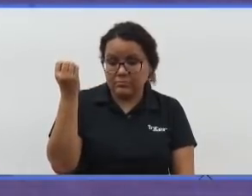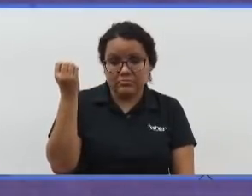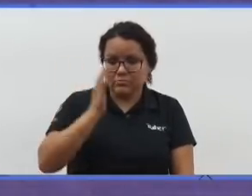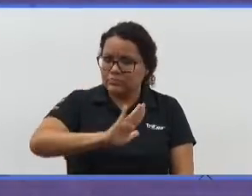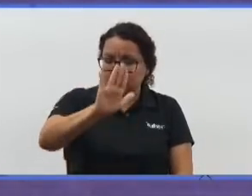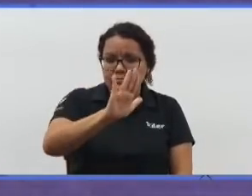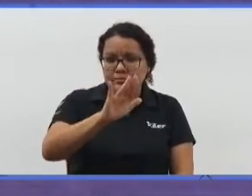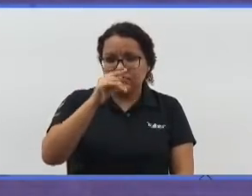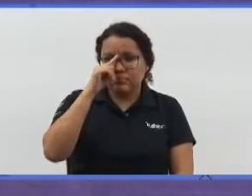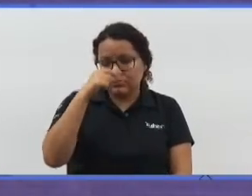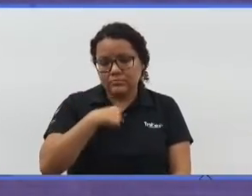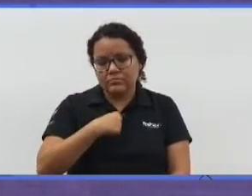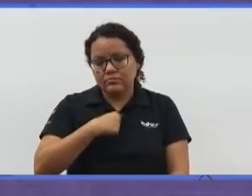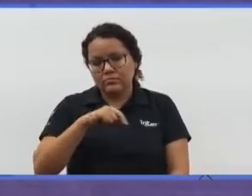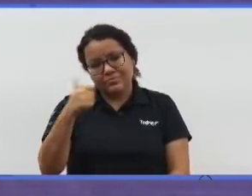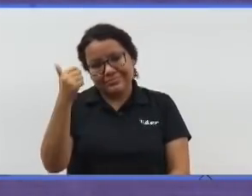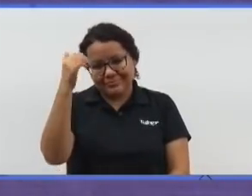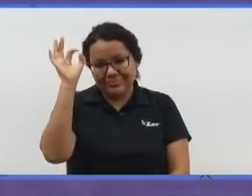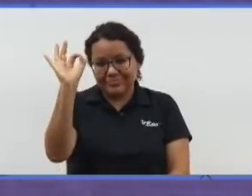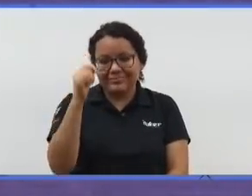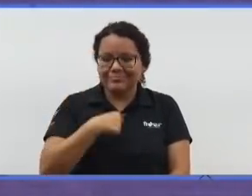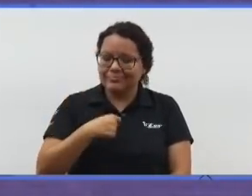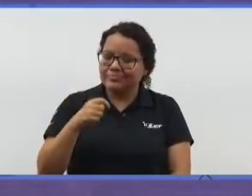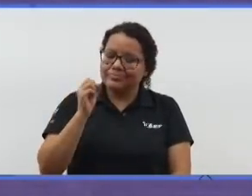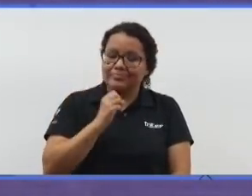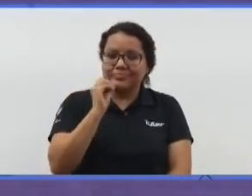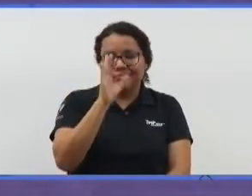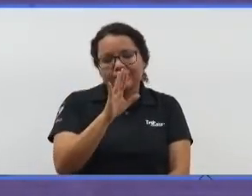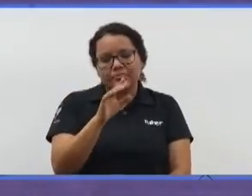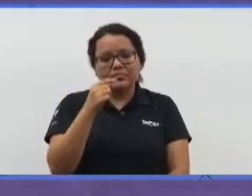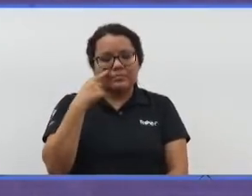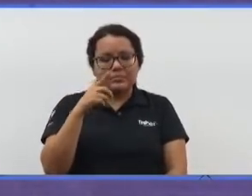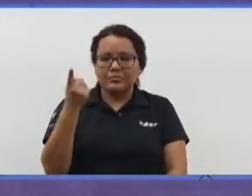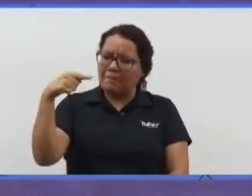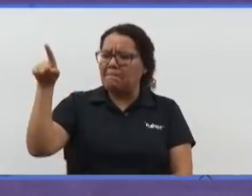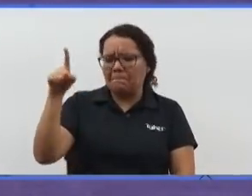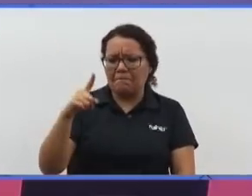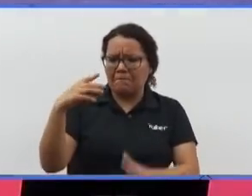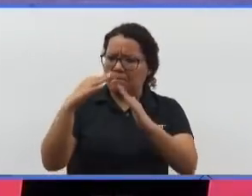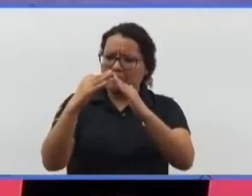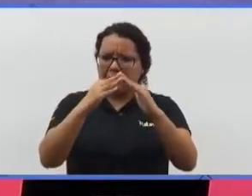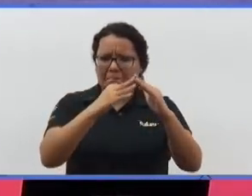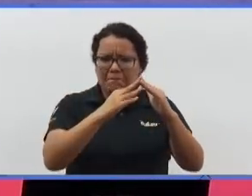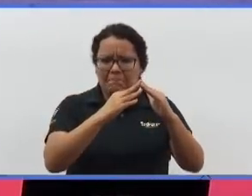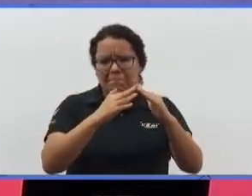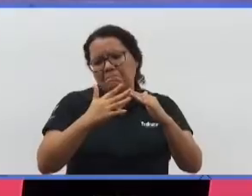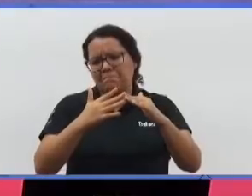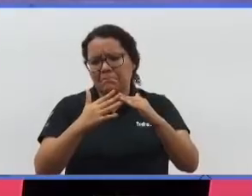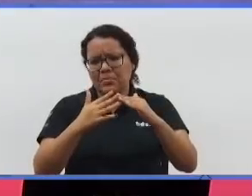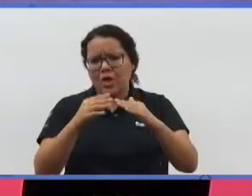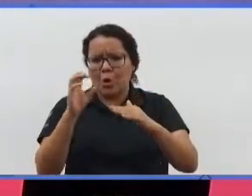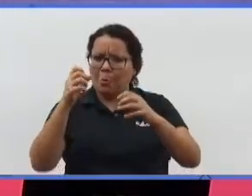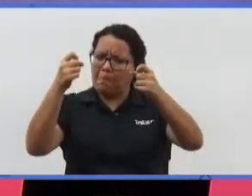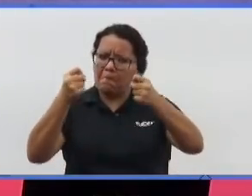yo le digo a mis colegas de los centros penales se lo digo cuando vamos a las casas de los criterios se los digo el todo lugar mi hijo hermano